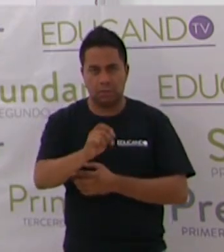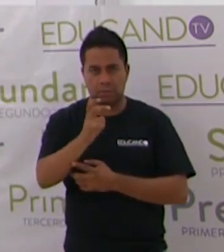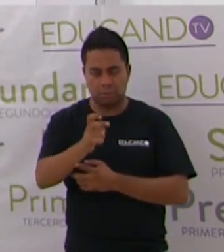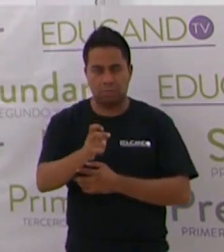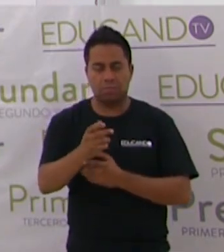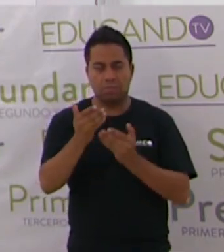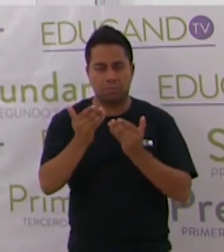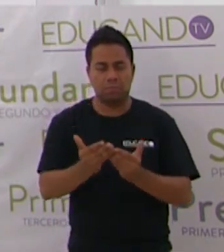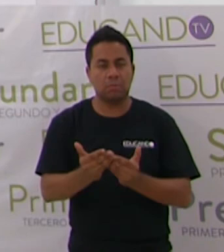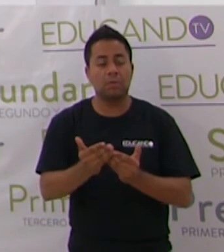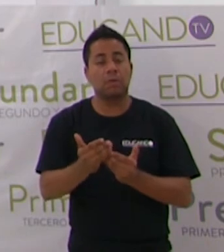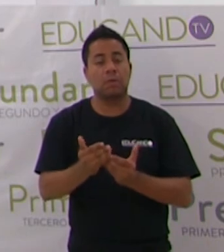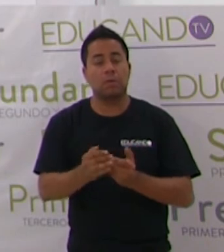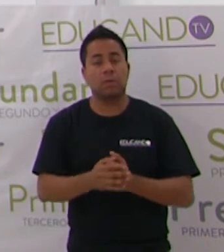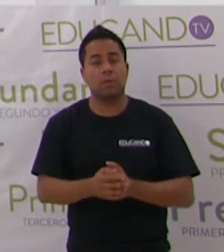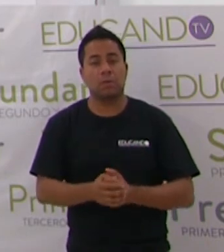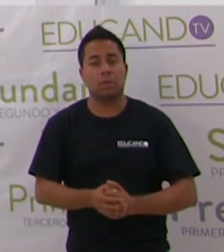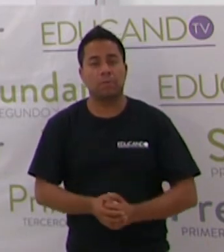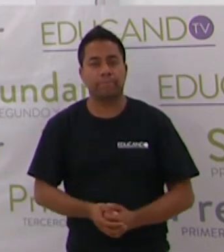nosotros,